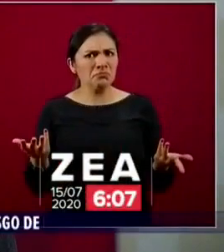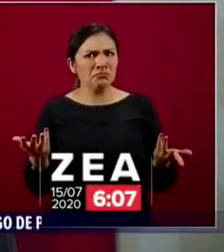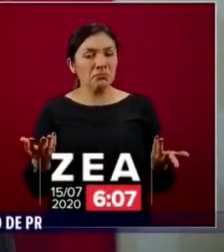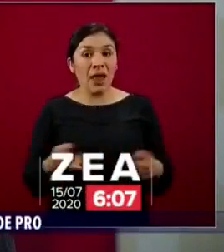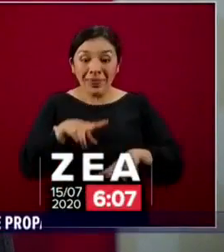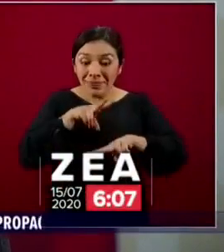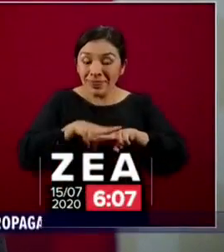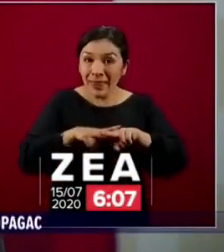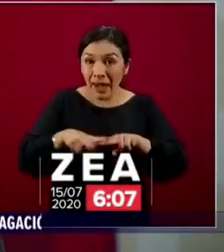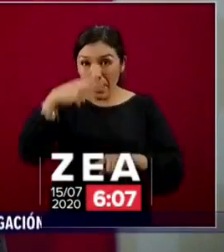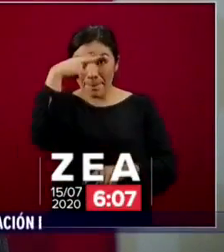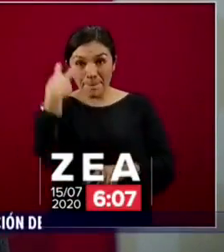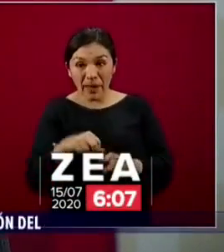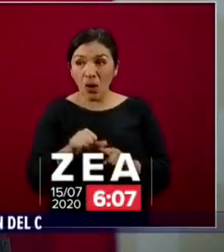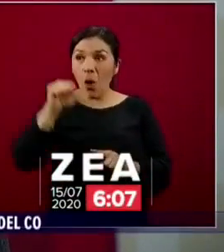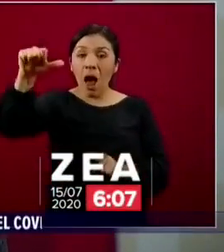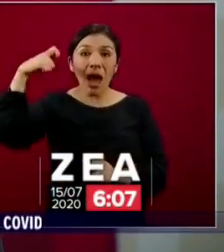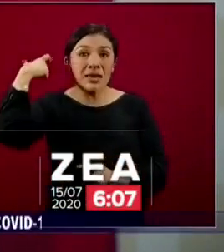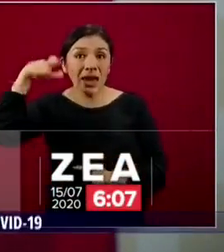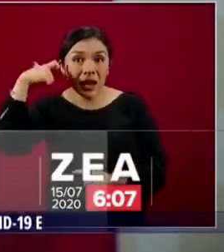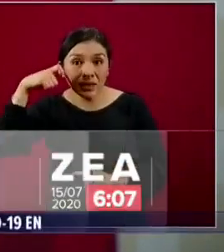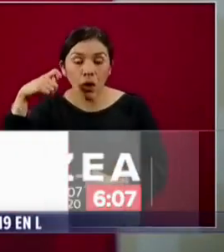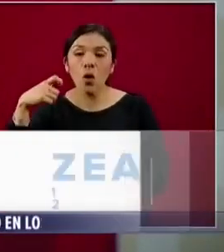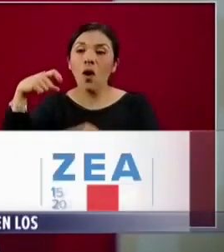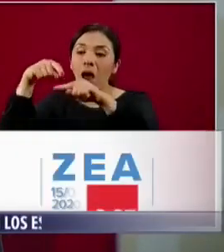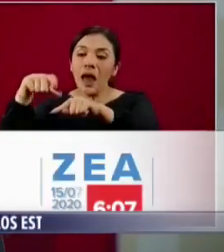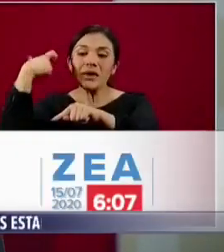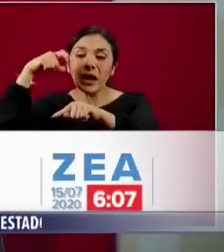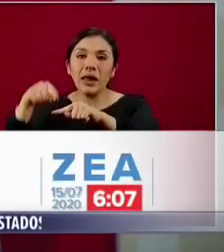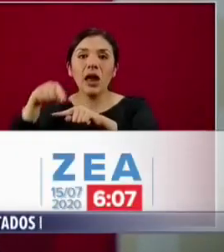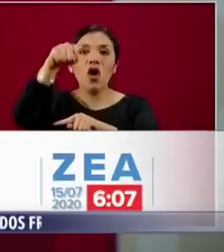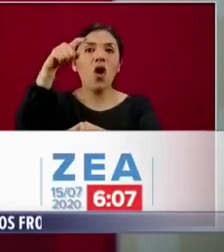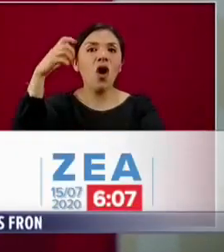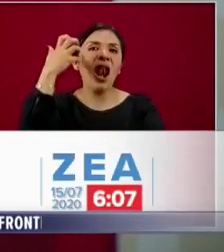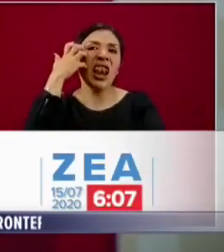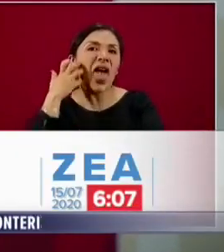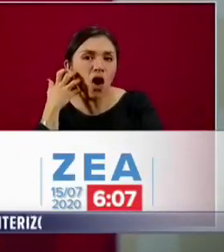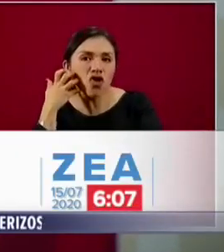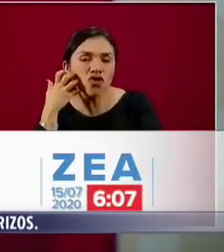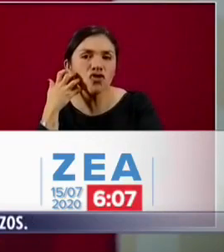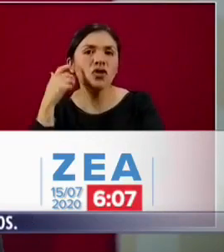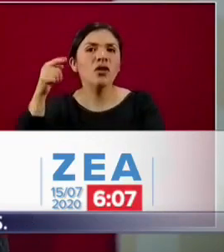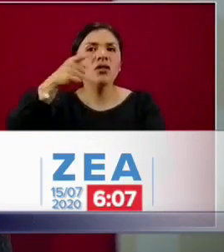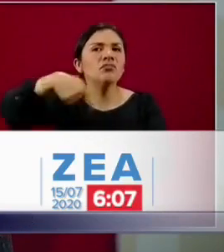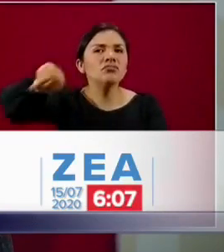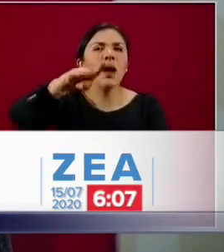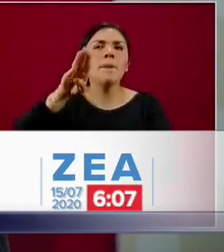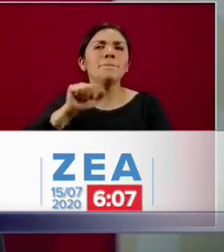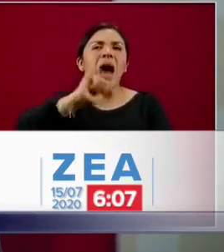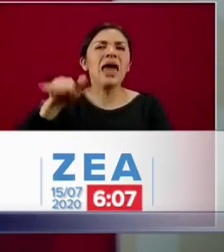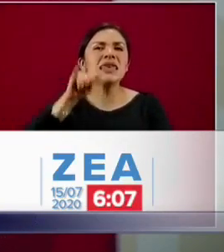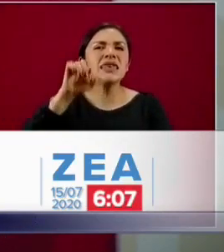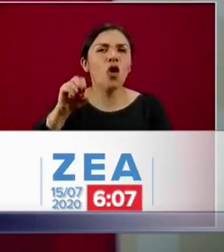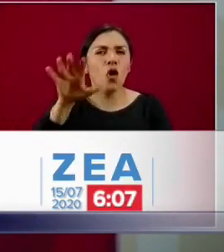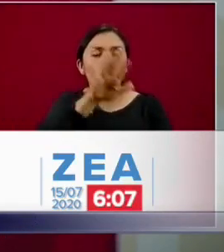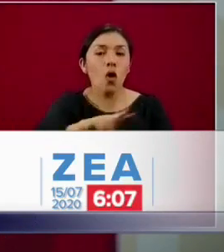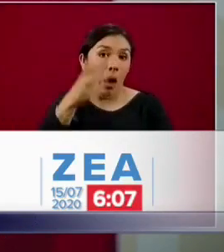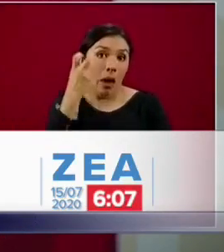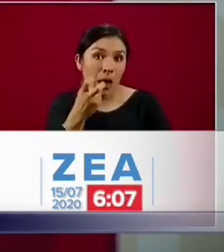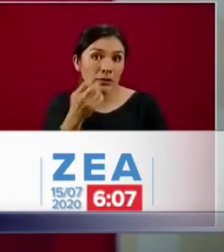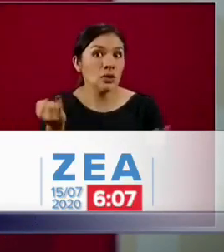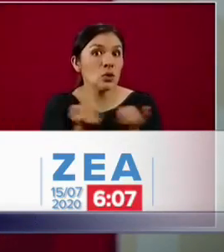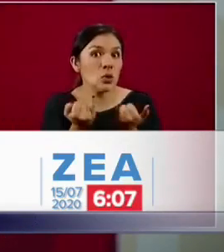El tren que va de México a Querétaro y de Querétaro a León, pasando por las zonas del Bajío, es uno que